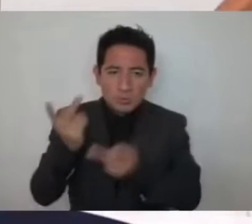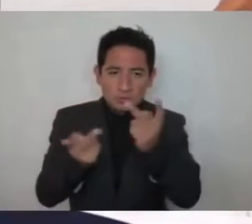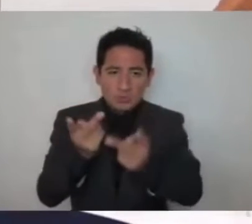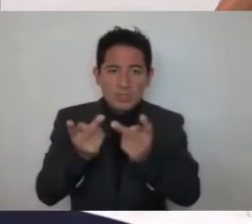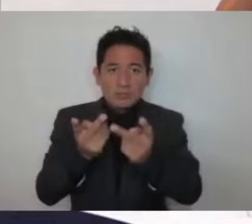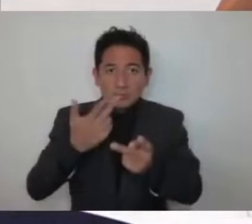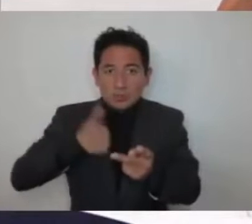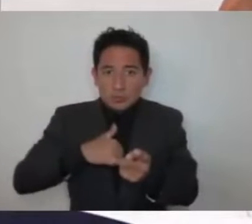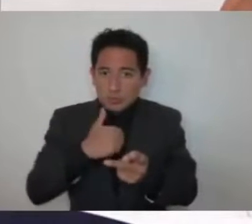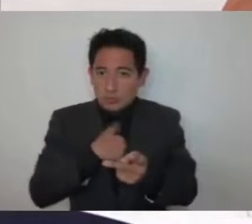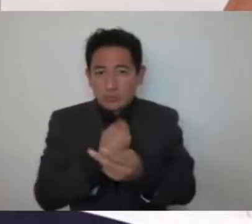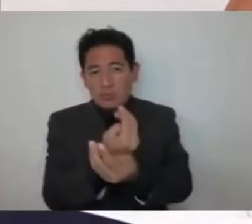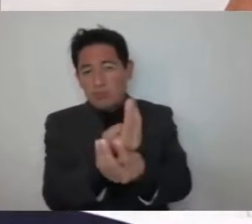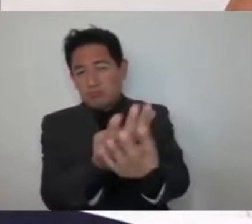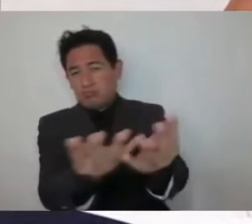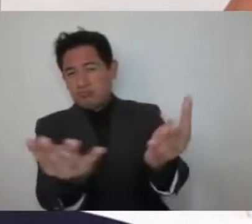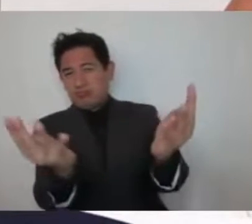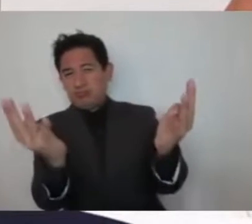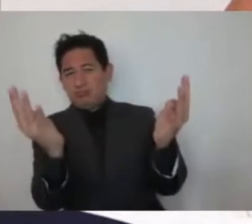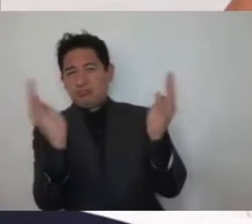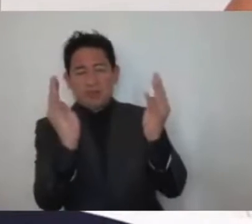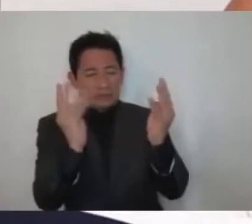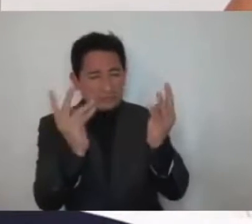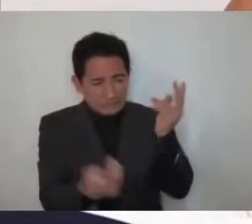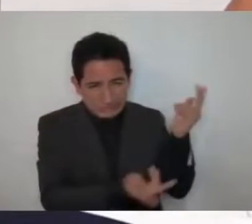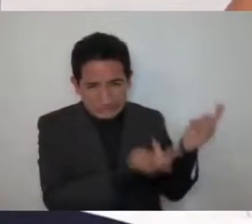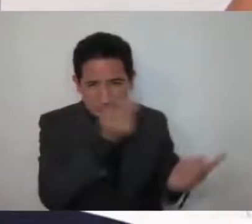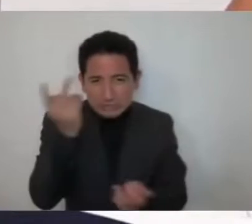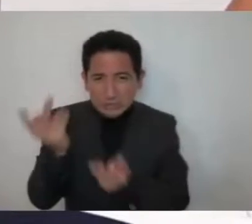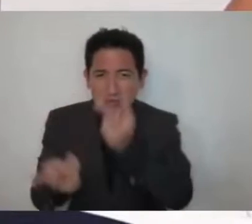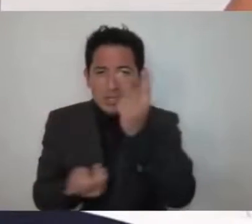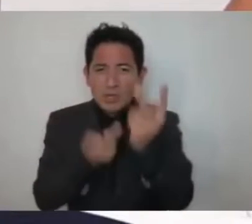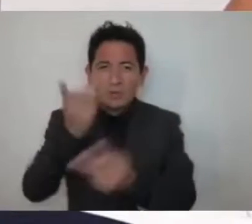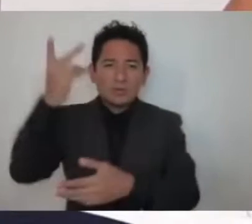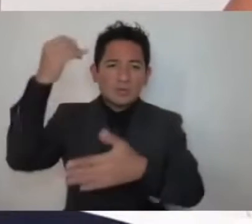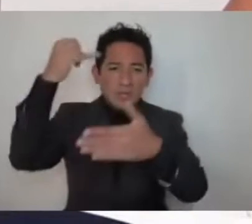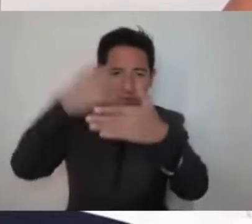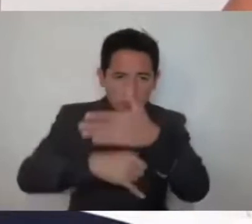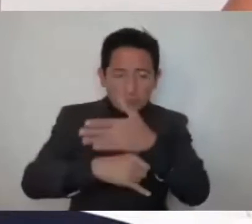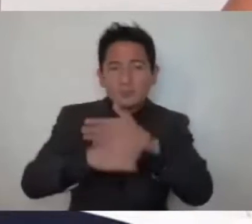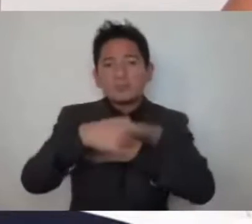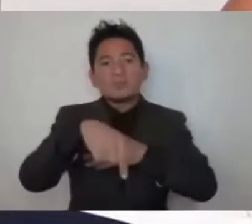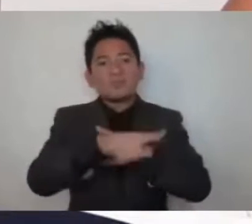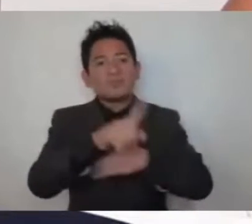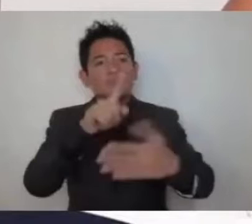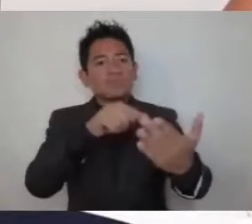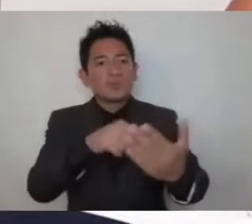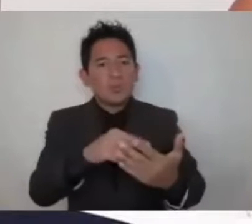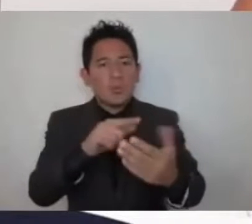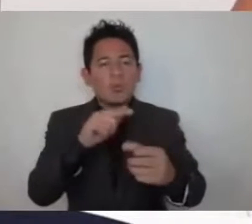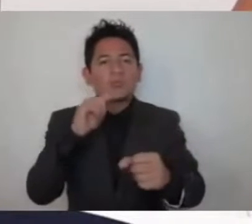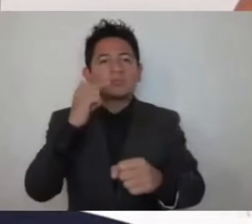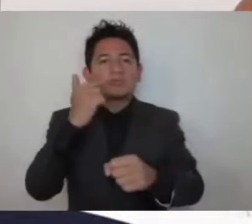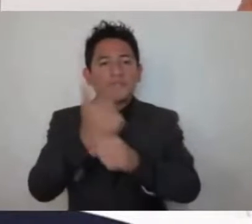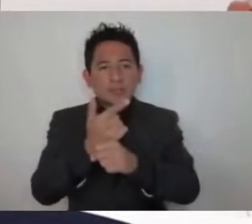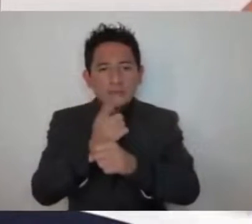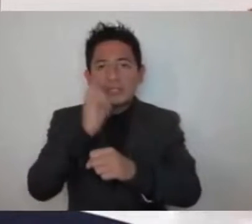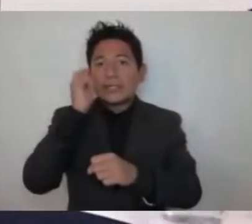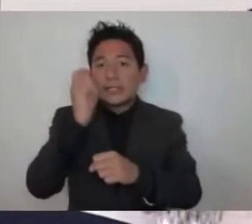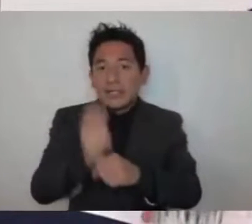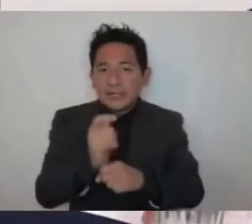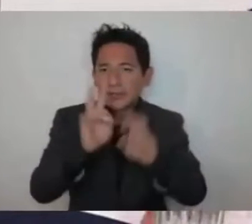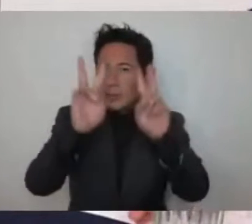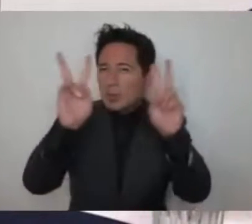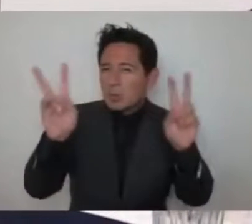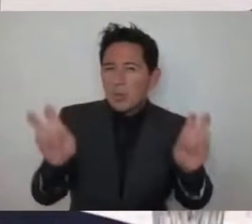el proceso penal y nos arroja que el primer tema o el lo que más sigue causando controversia